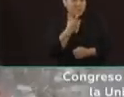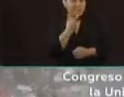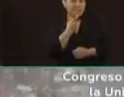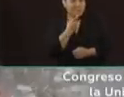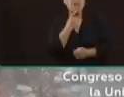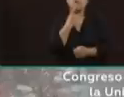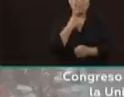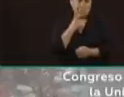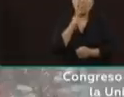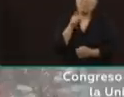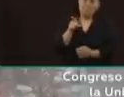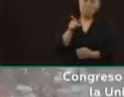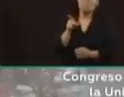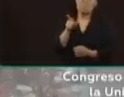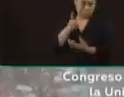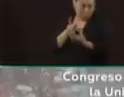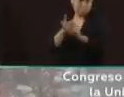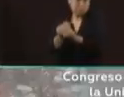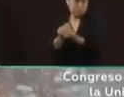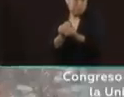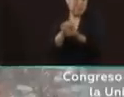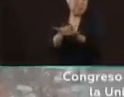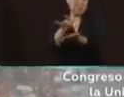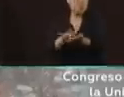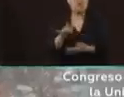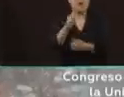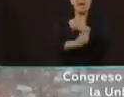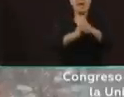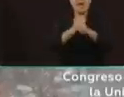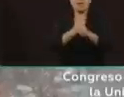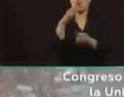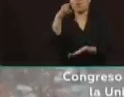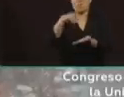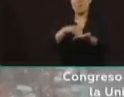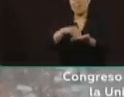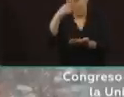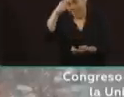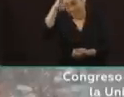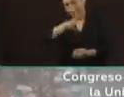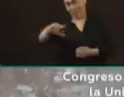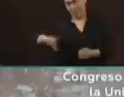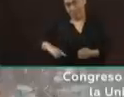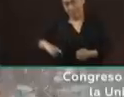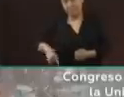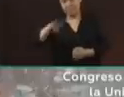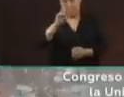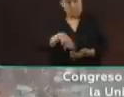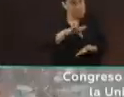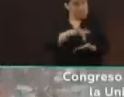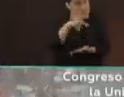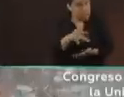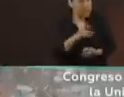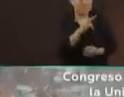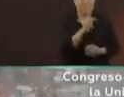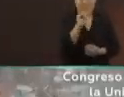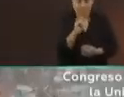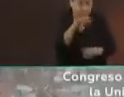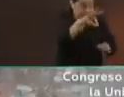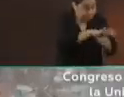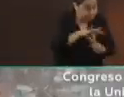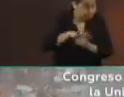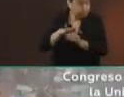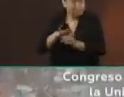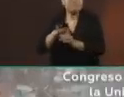Fuimos con él en el 2000 a la jefatura de gobierno y gracias a los votos del PT él fue jefe de